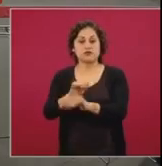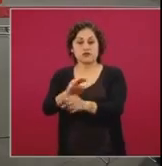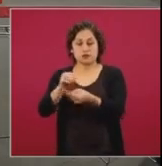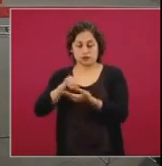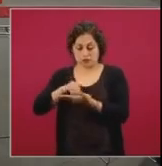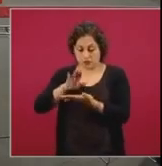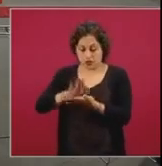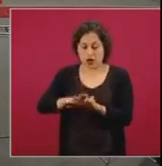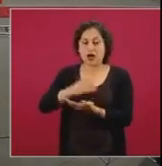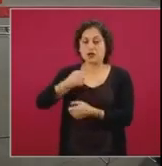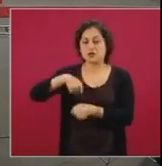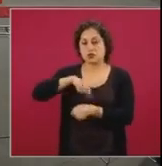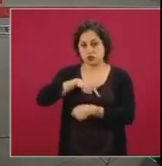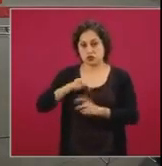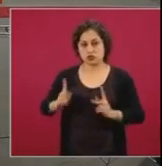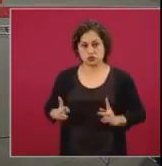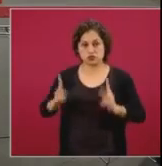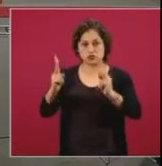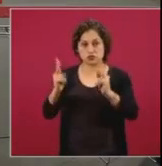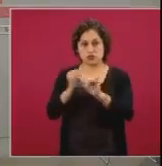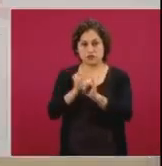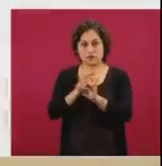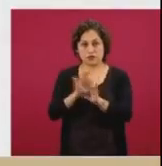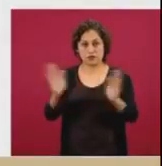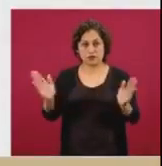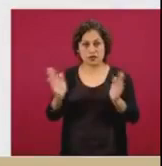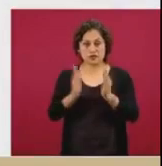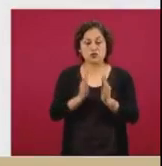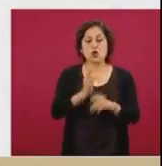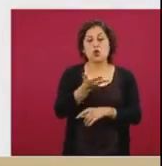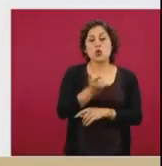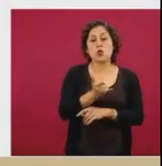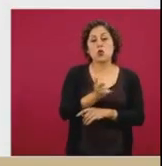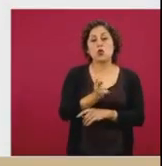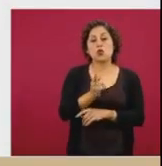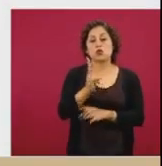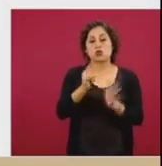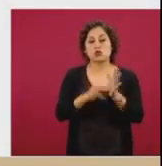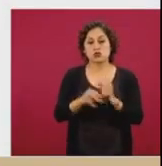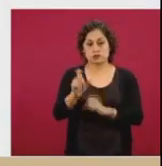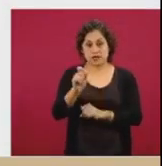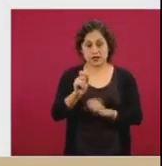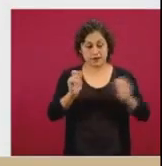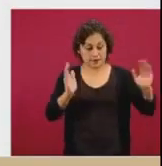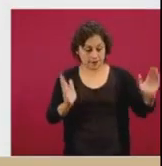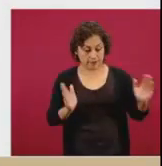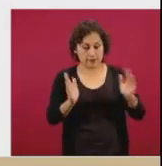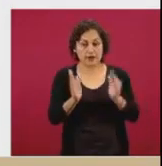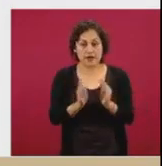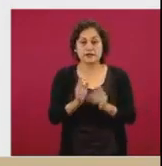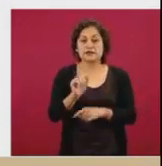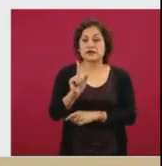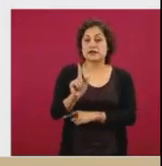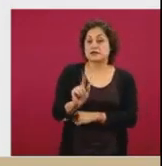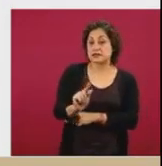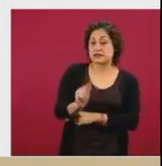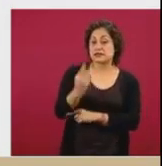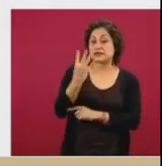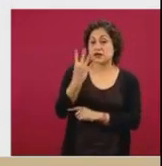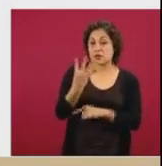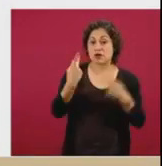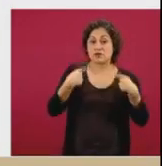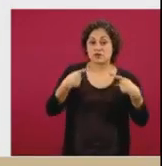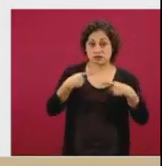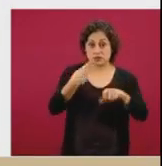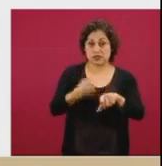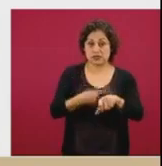y hicimos un corte hasta julio del 2020, en donde tenemos 74 casos para